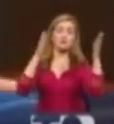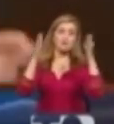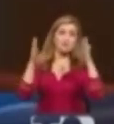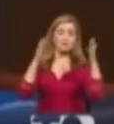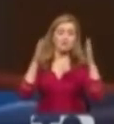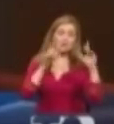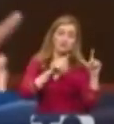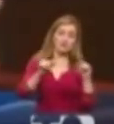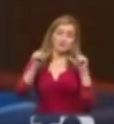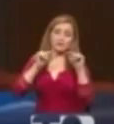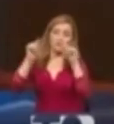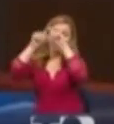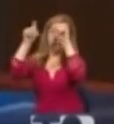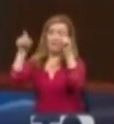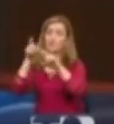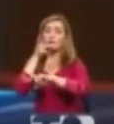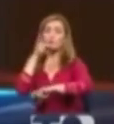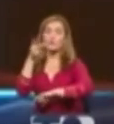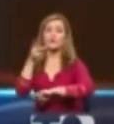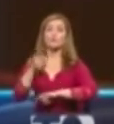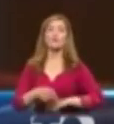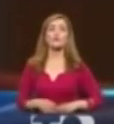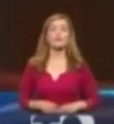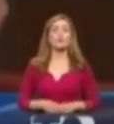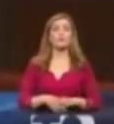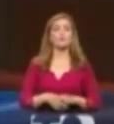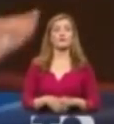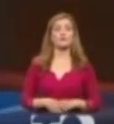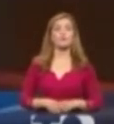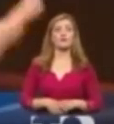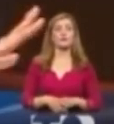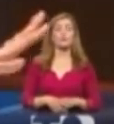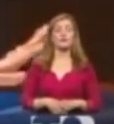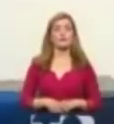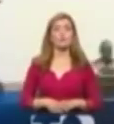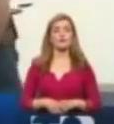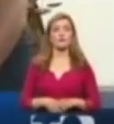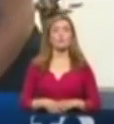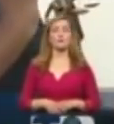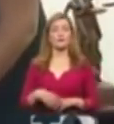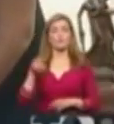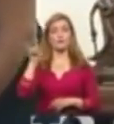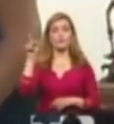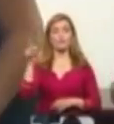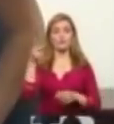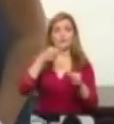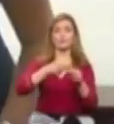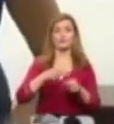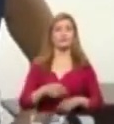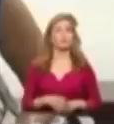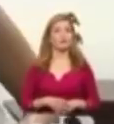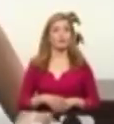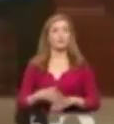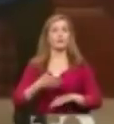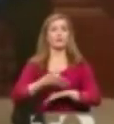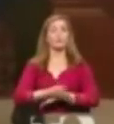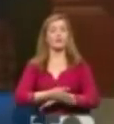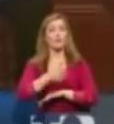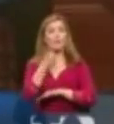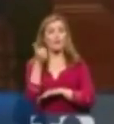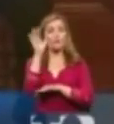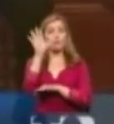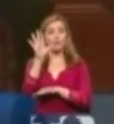caso de migrar a una empresa pública, eventualmente en el caso de migrar, que no se dio. Lady Zúñiga no vino, pero será recibida con las